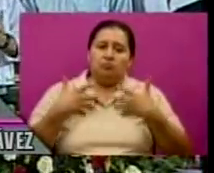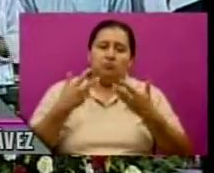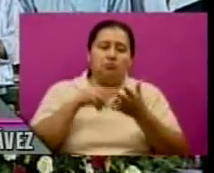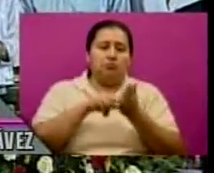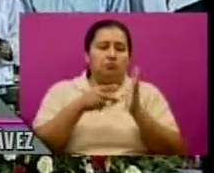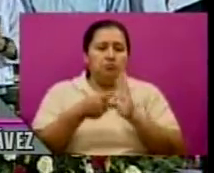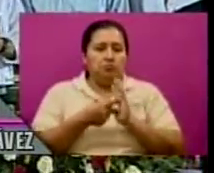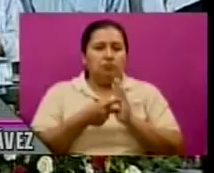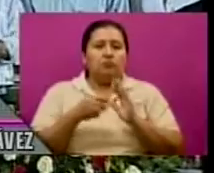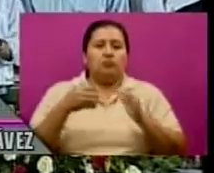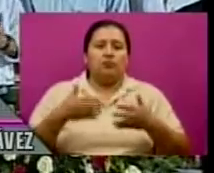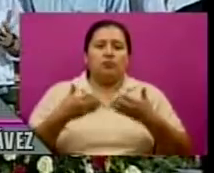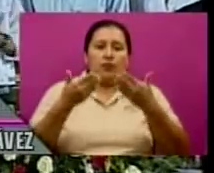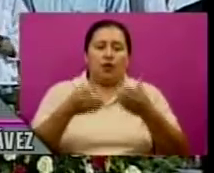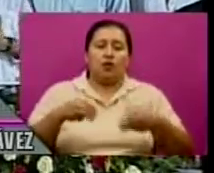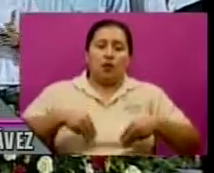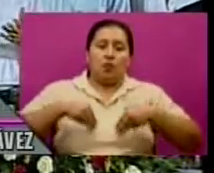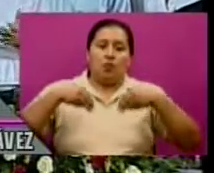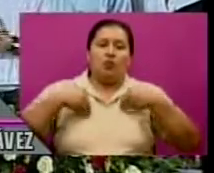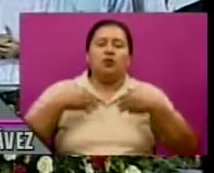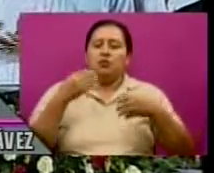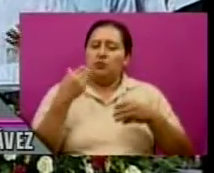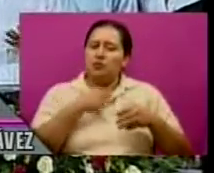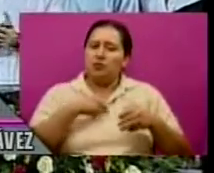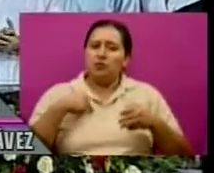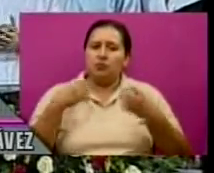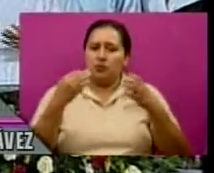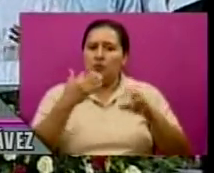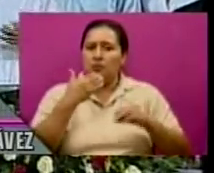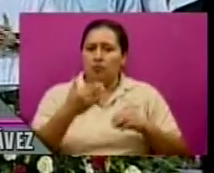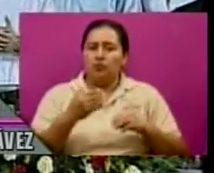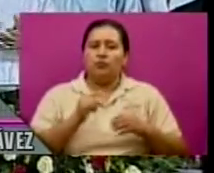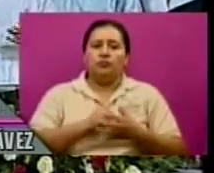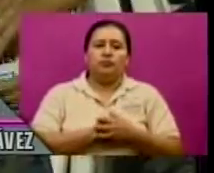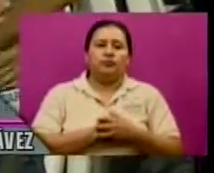alegría, y está de moda ser el bien.